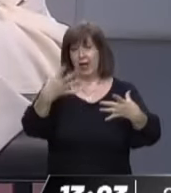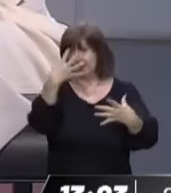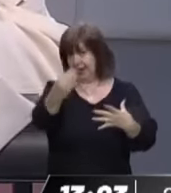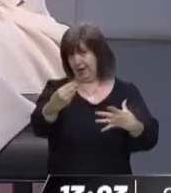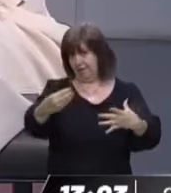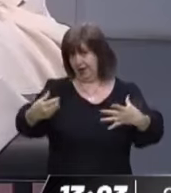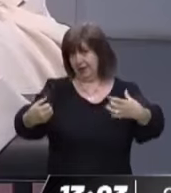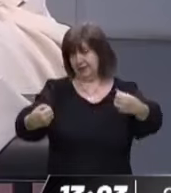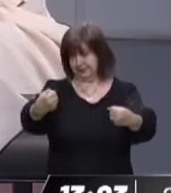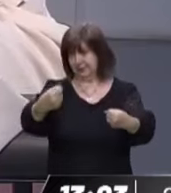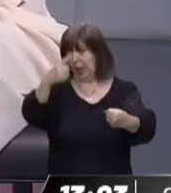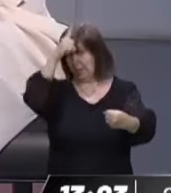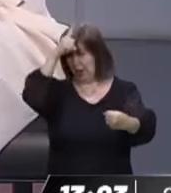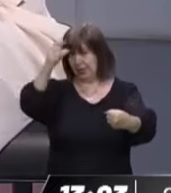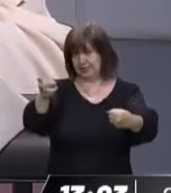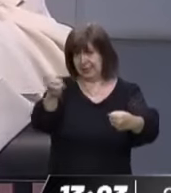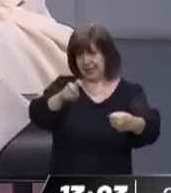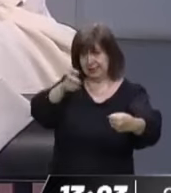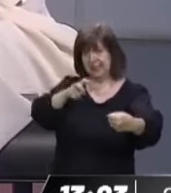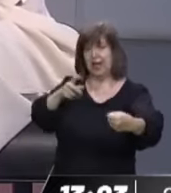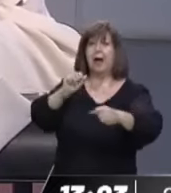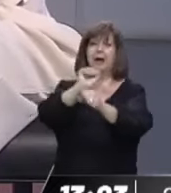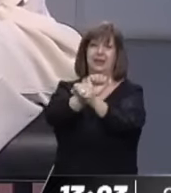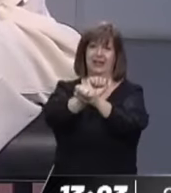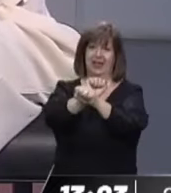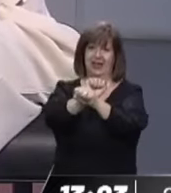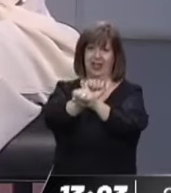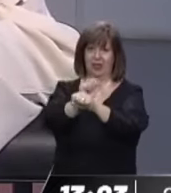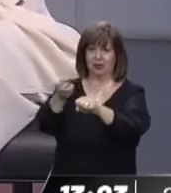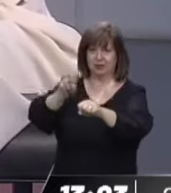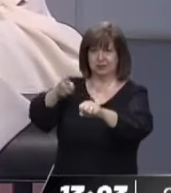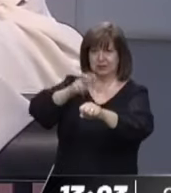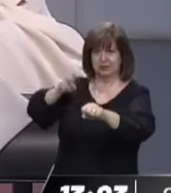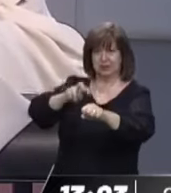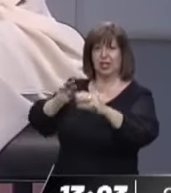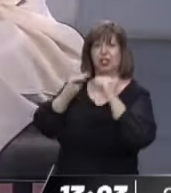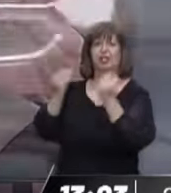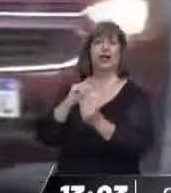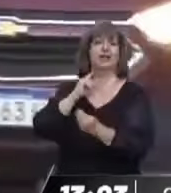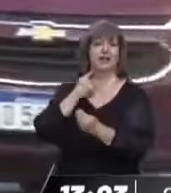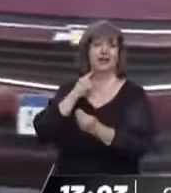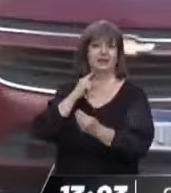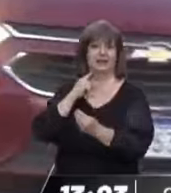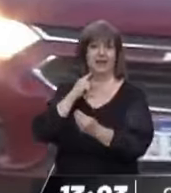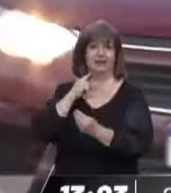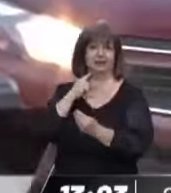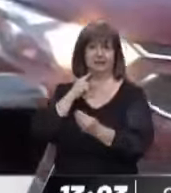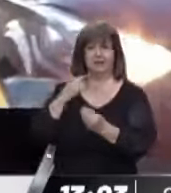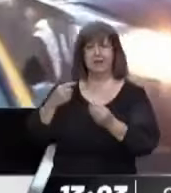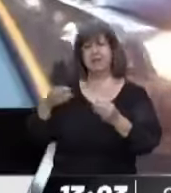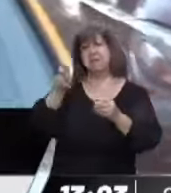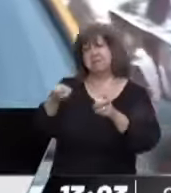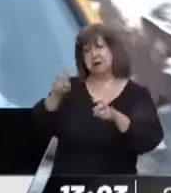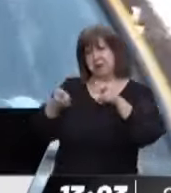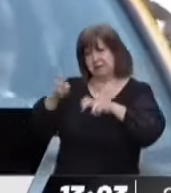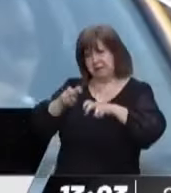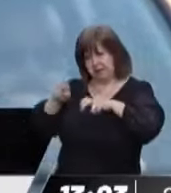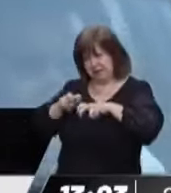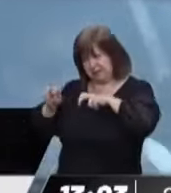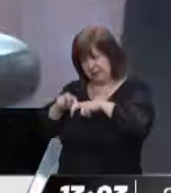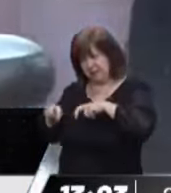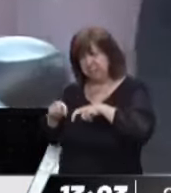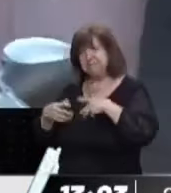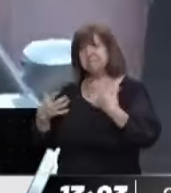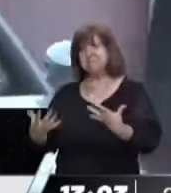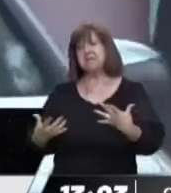traslado de 13 internos de la penitenciaría que tenían que ser llevados a distintas dependencias y para ellos estaba